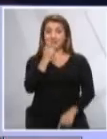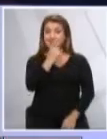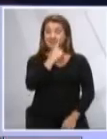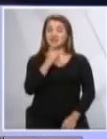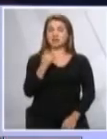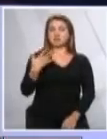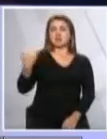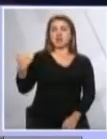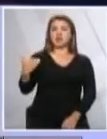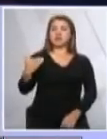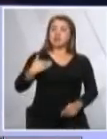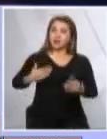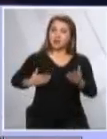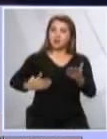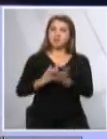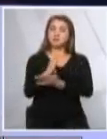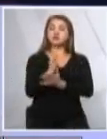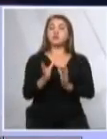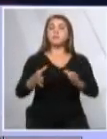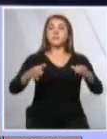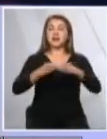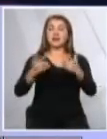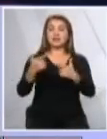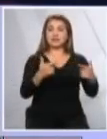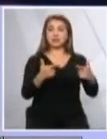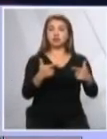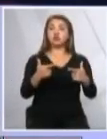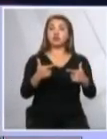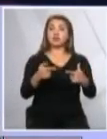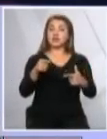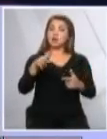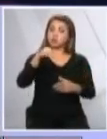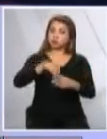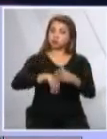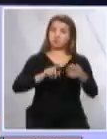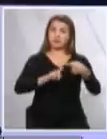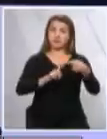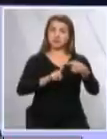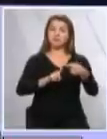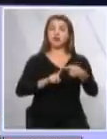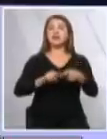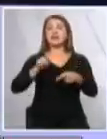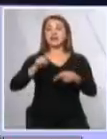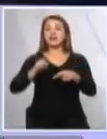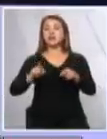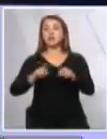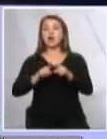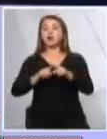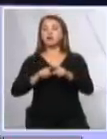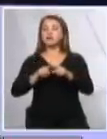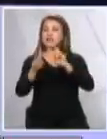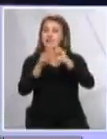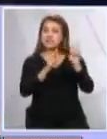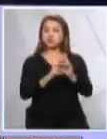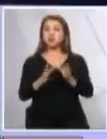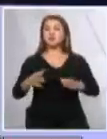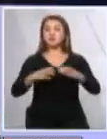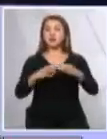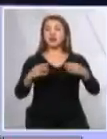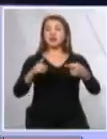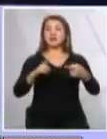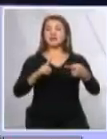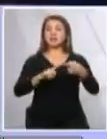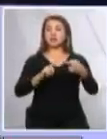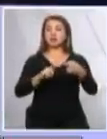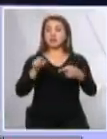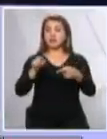uno de los que forjó el partido que a ella la alberga, uno de los constructores del partido que hoy día es denunciado porque podría